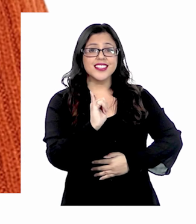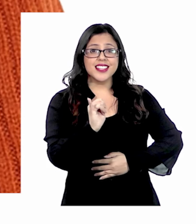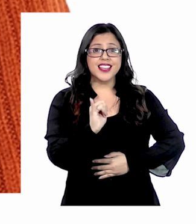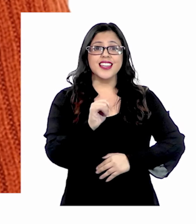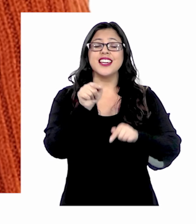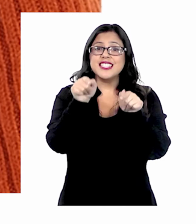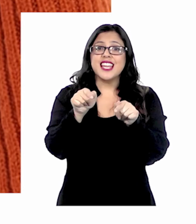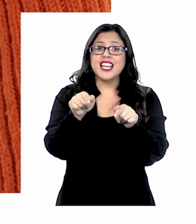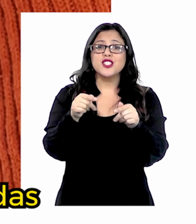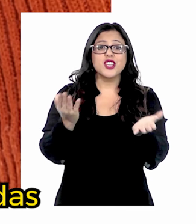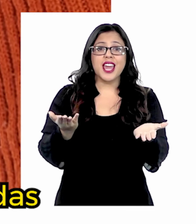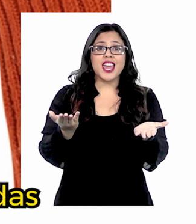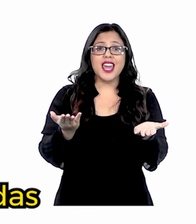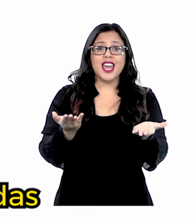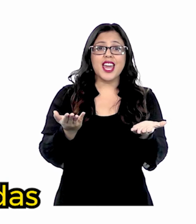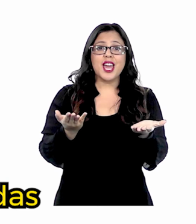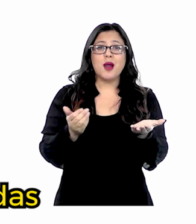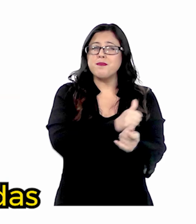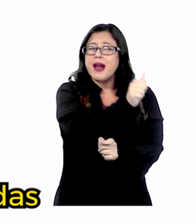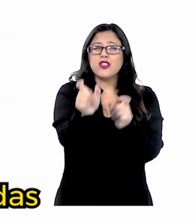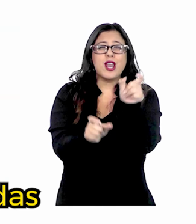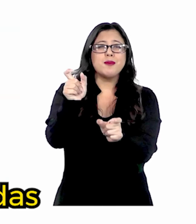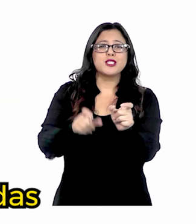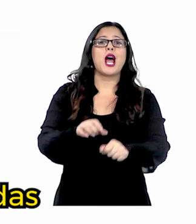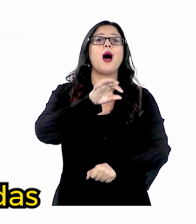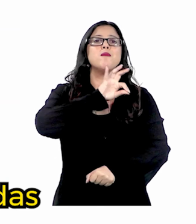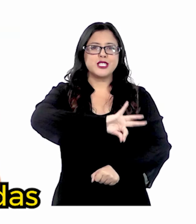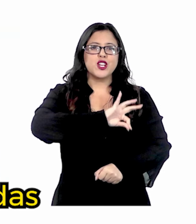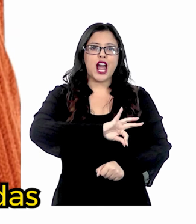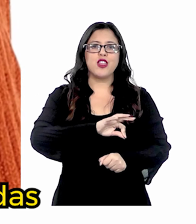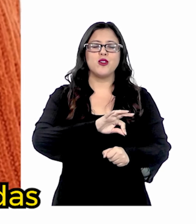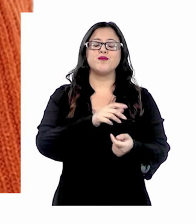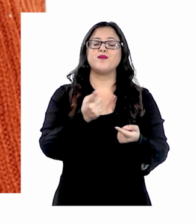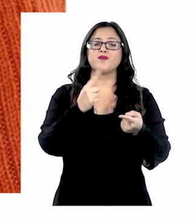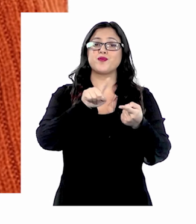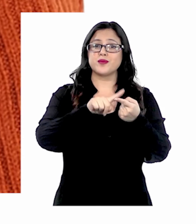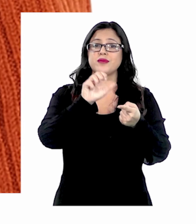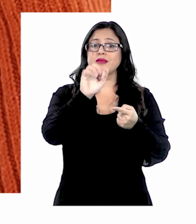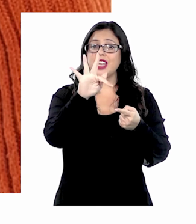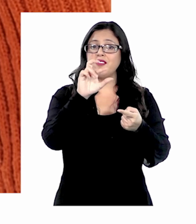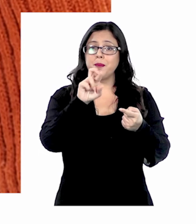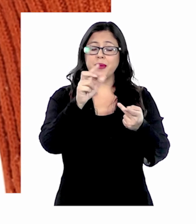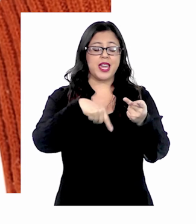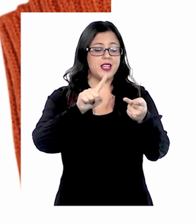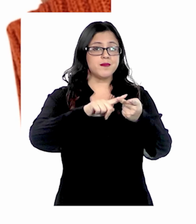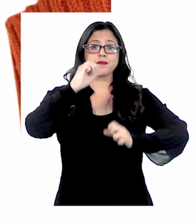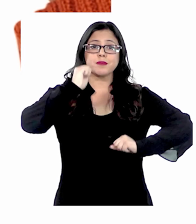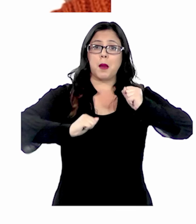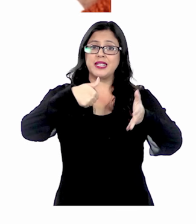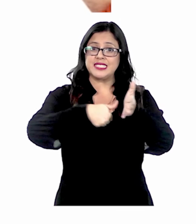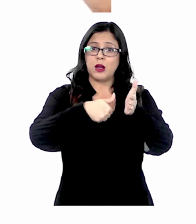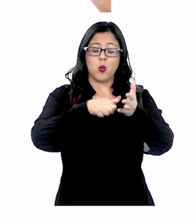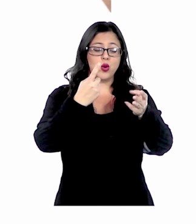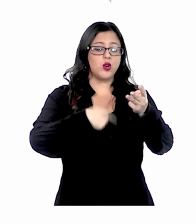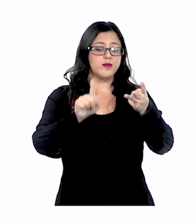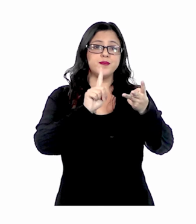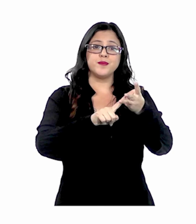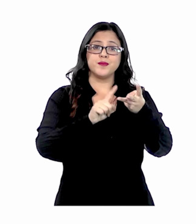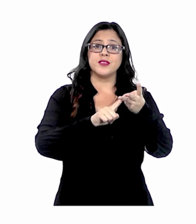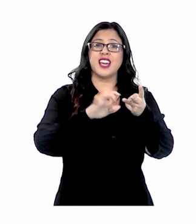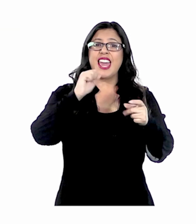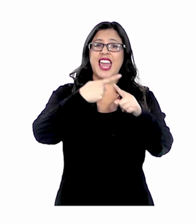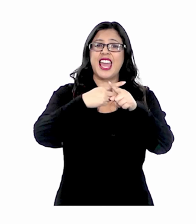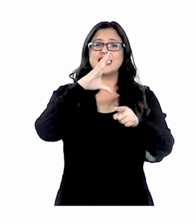automático. Corre para todo tipo de pensionados y pensionadas. Para los de AFP, de compañía